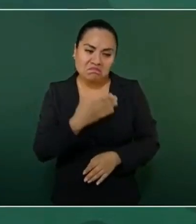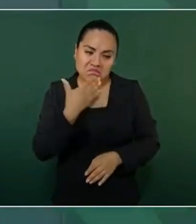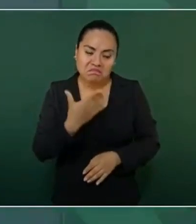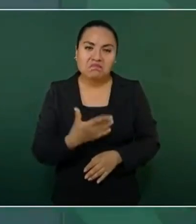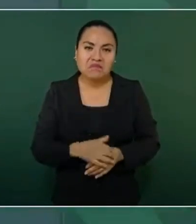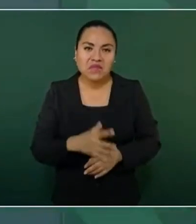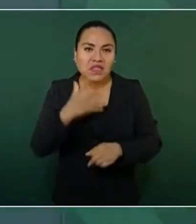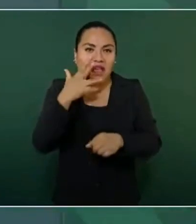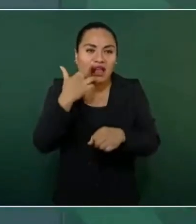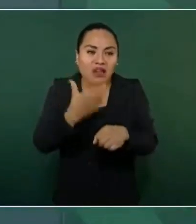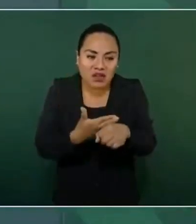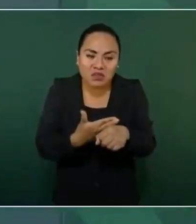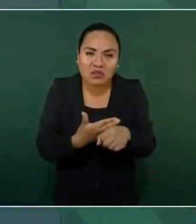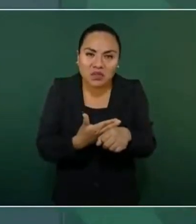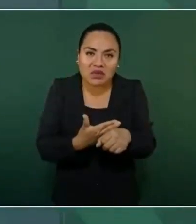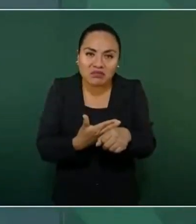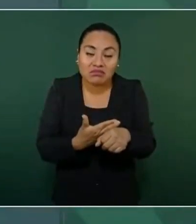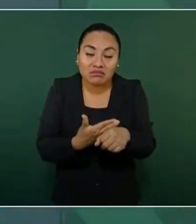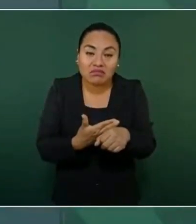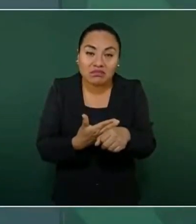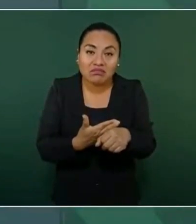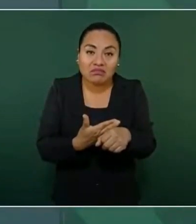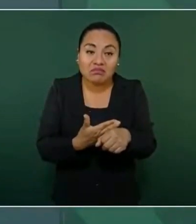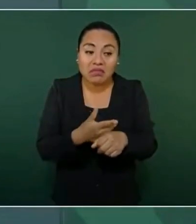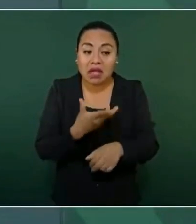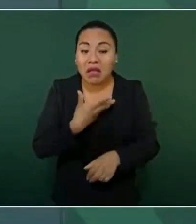responsables, con ética, me acuerdo,